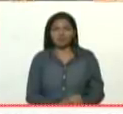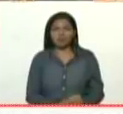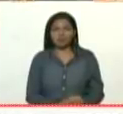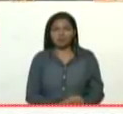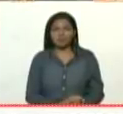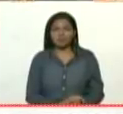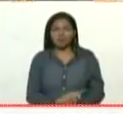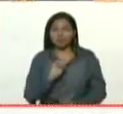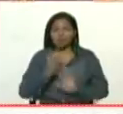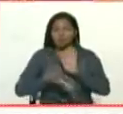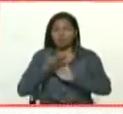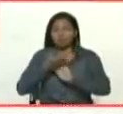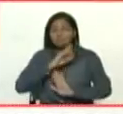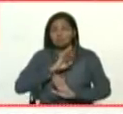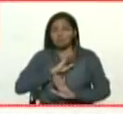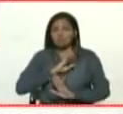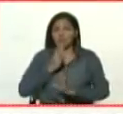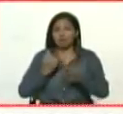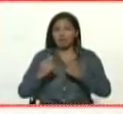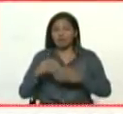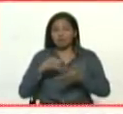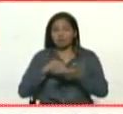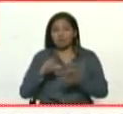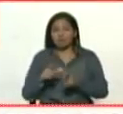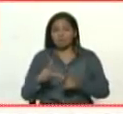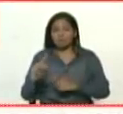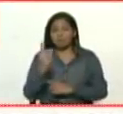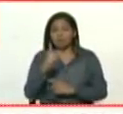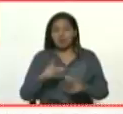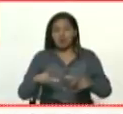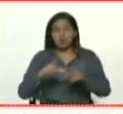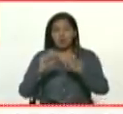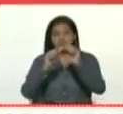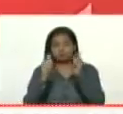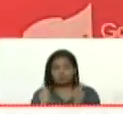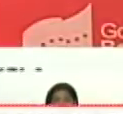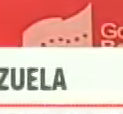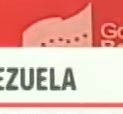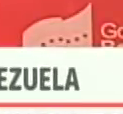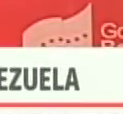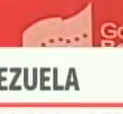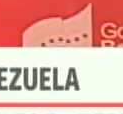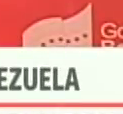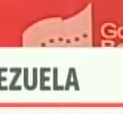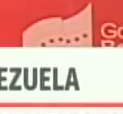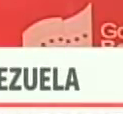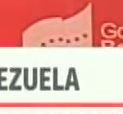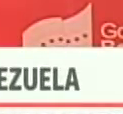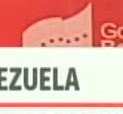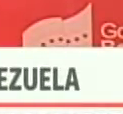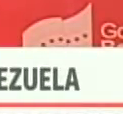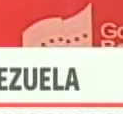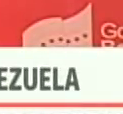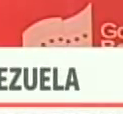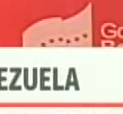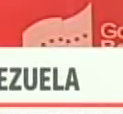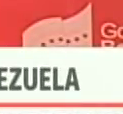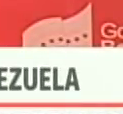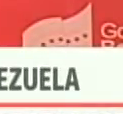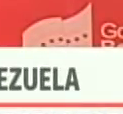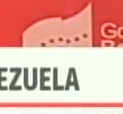el incremento de los activos totales lo posiciona en el primer lugar del sistema financiero en